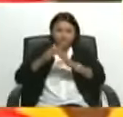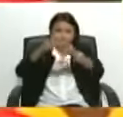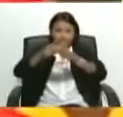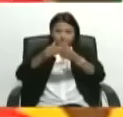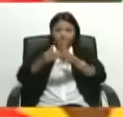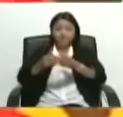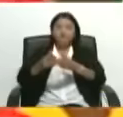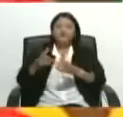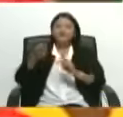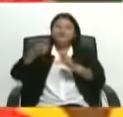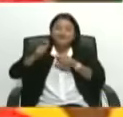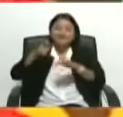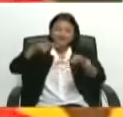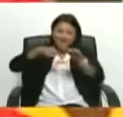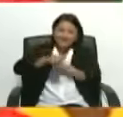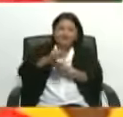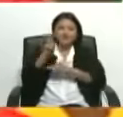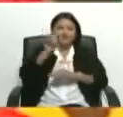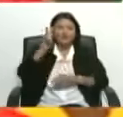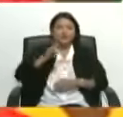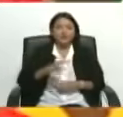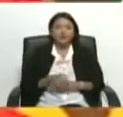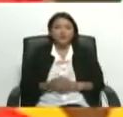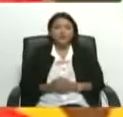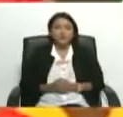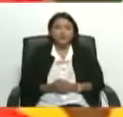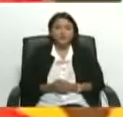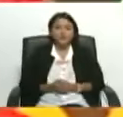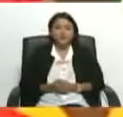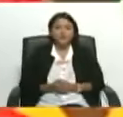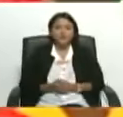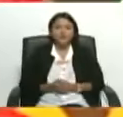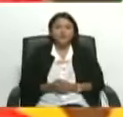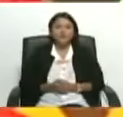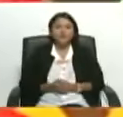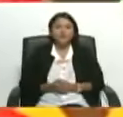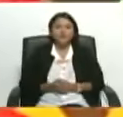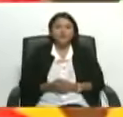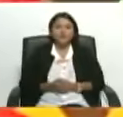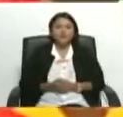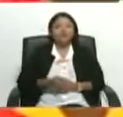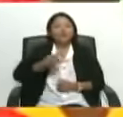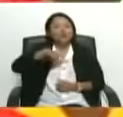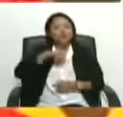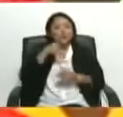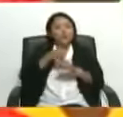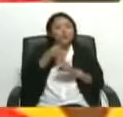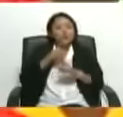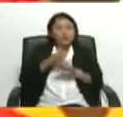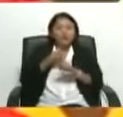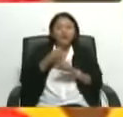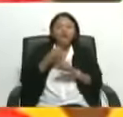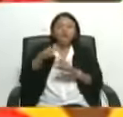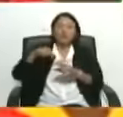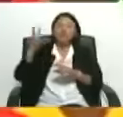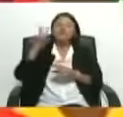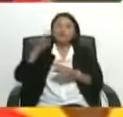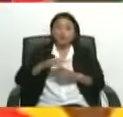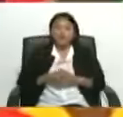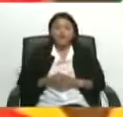meterse en nuestras aguas territoriales. Vamos a defender nuestra patria. Quinta